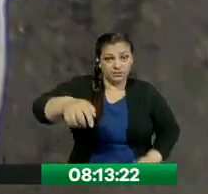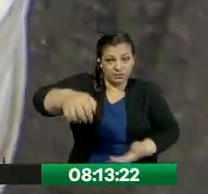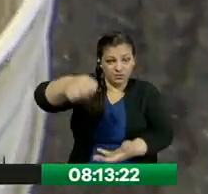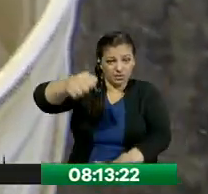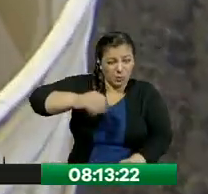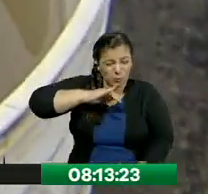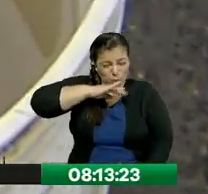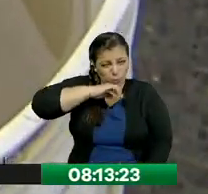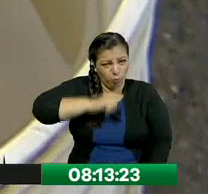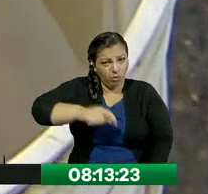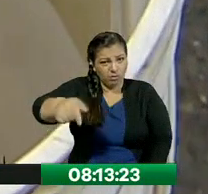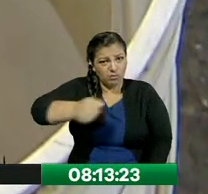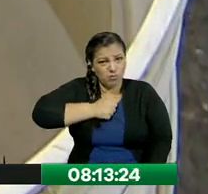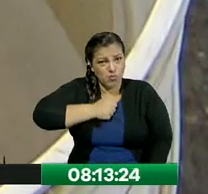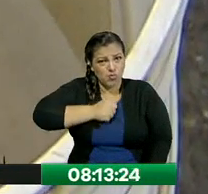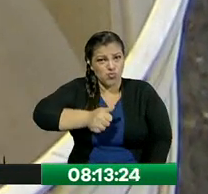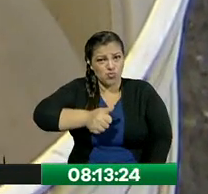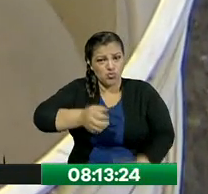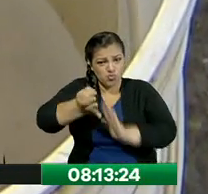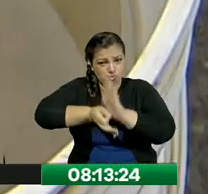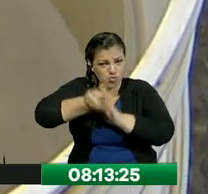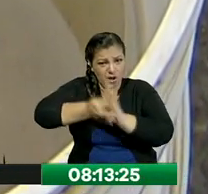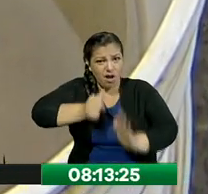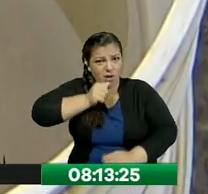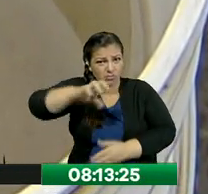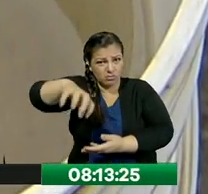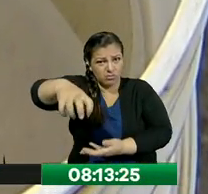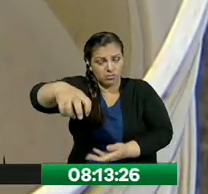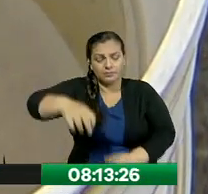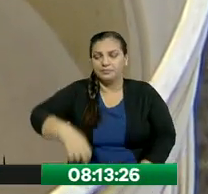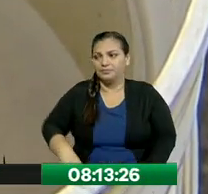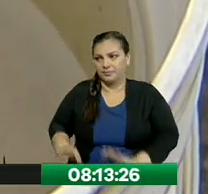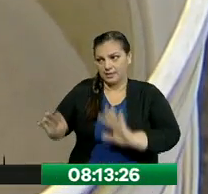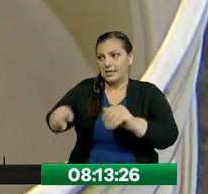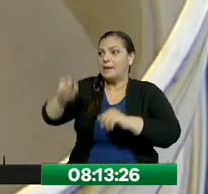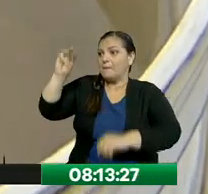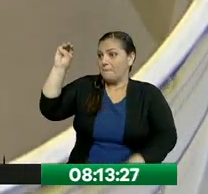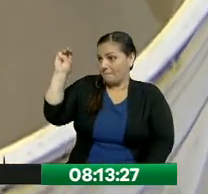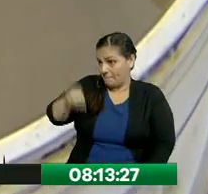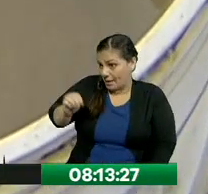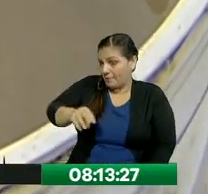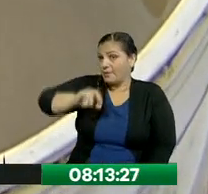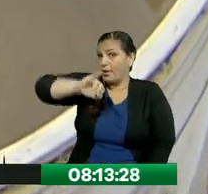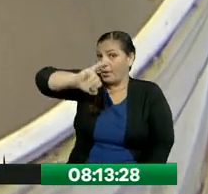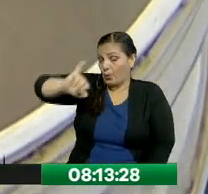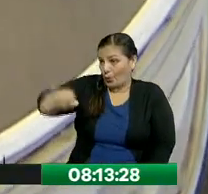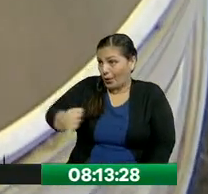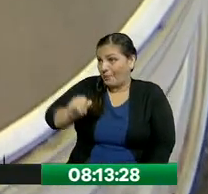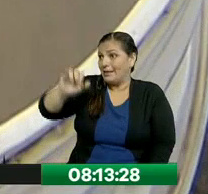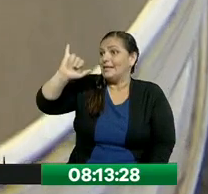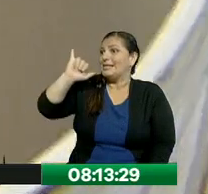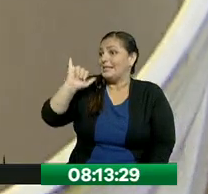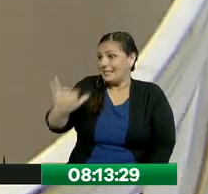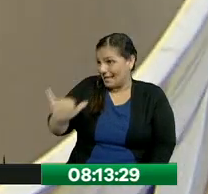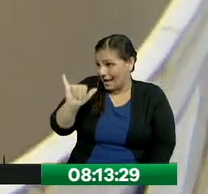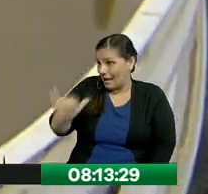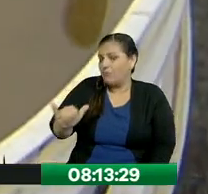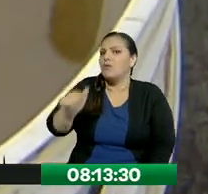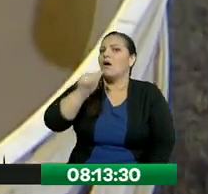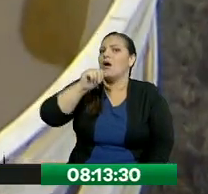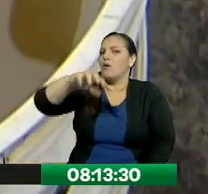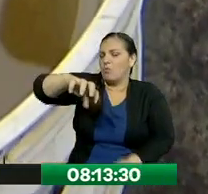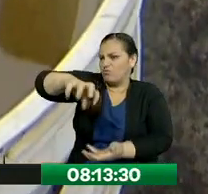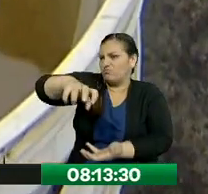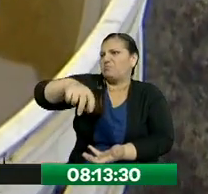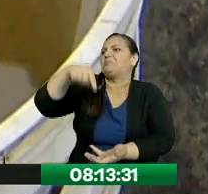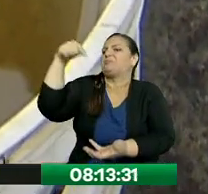es el tema acá? Aquí nos viene el agua martes, jueves y sábado, pero sucia. La que nos da la alcaldesa, lo